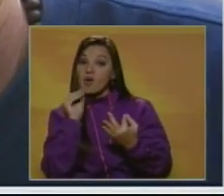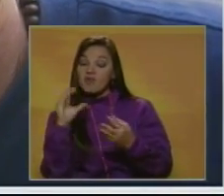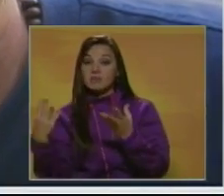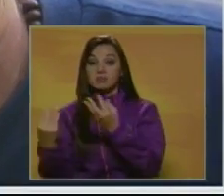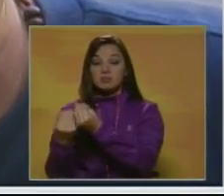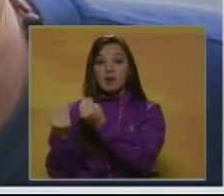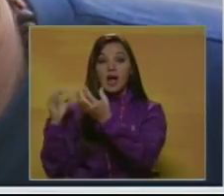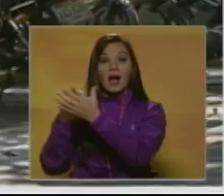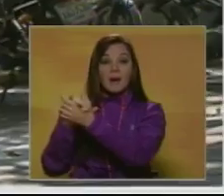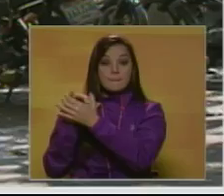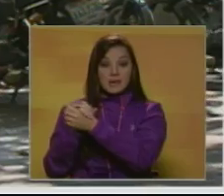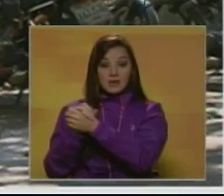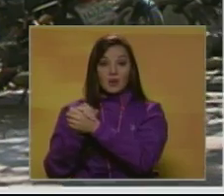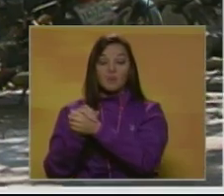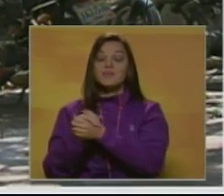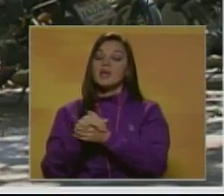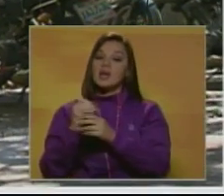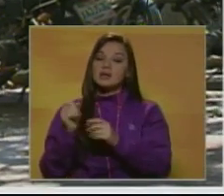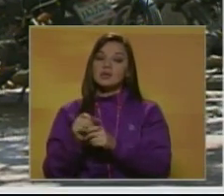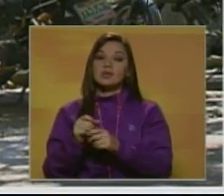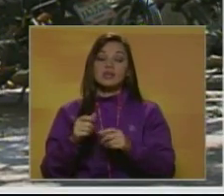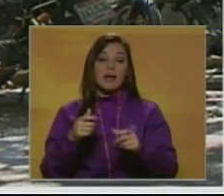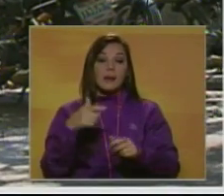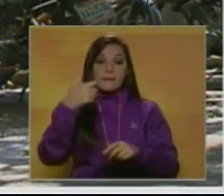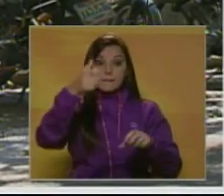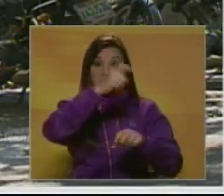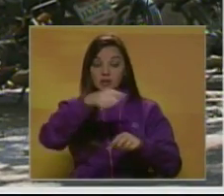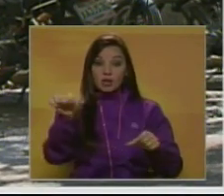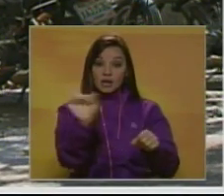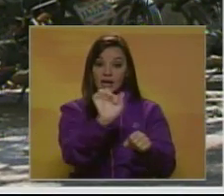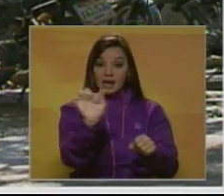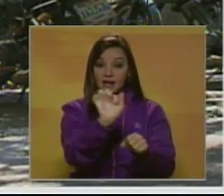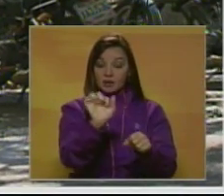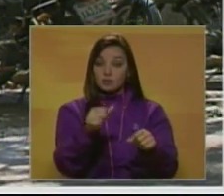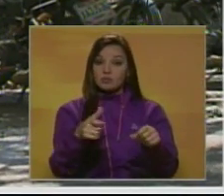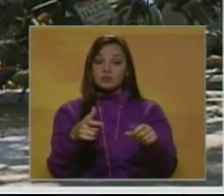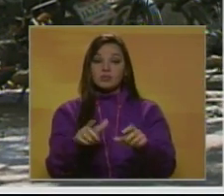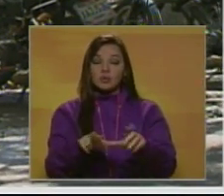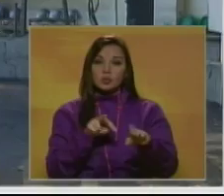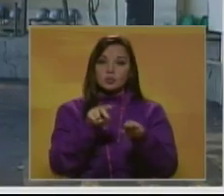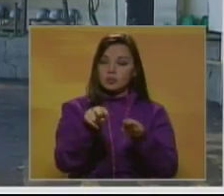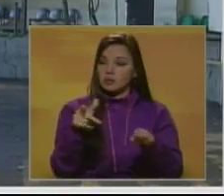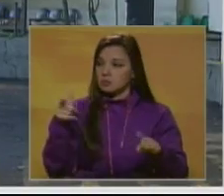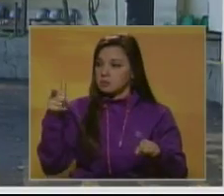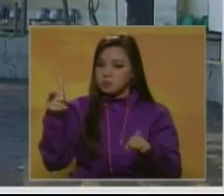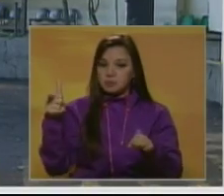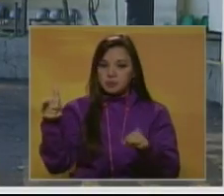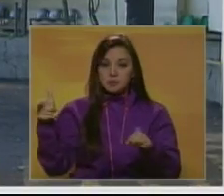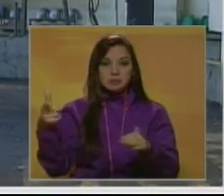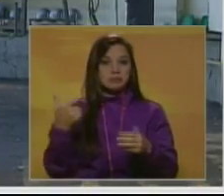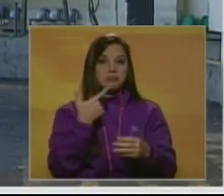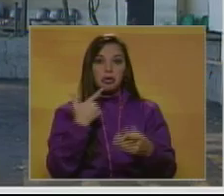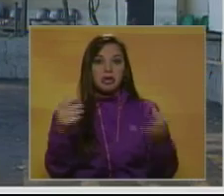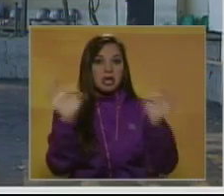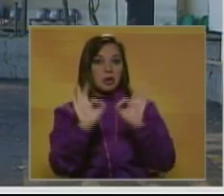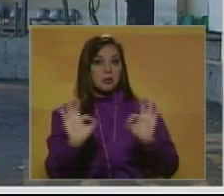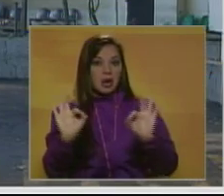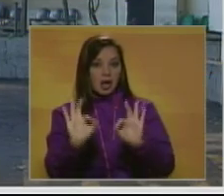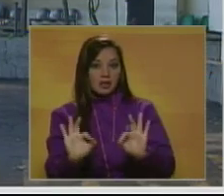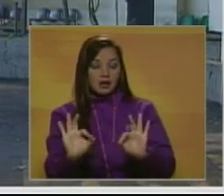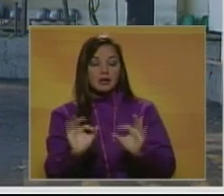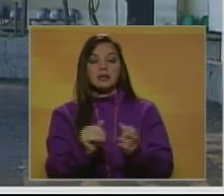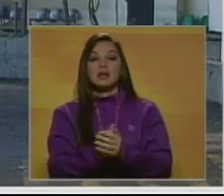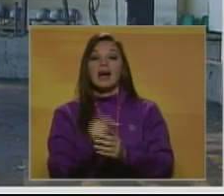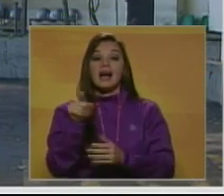en el sector La Quebradita cuando pistoleros a bordo de un vehículo llegaron y les dispararon sin mediar palabras. Durante este hecho, 2